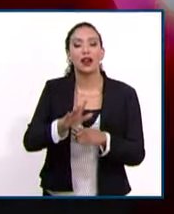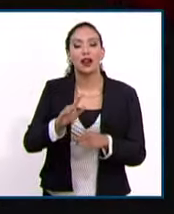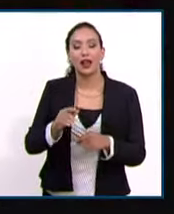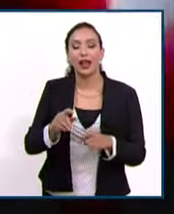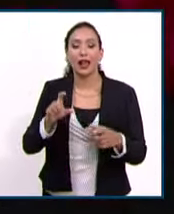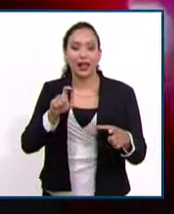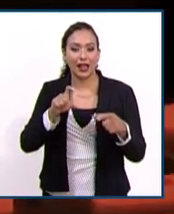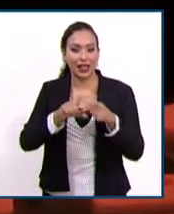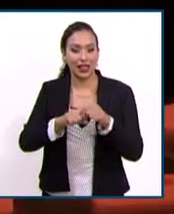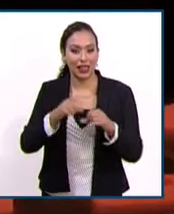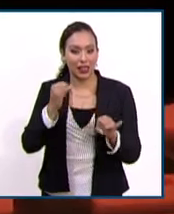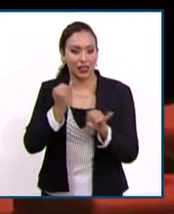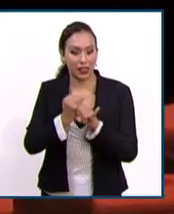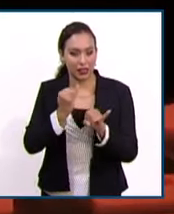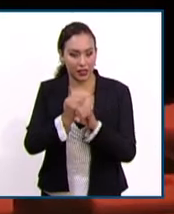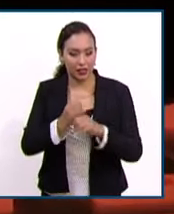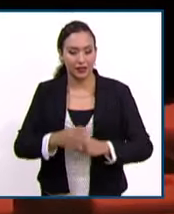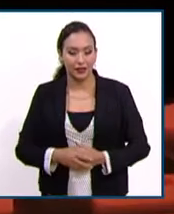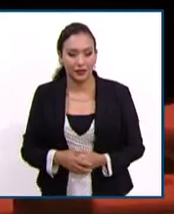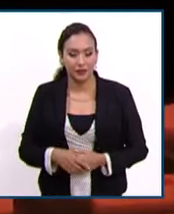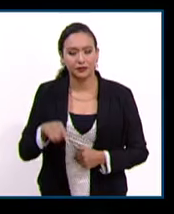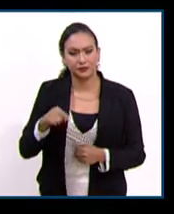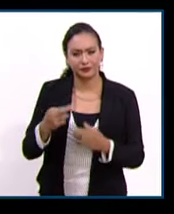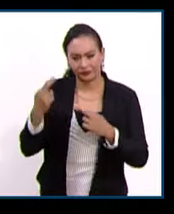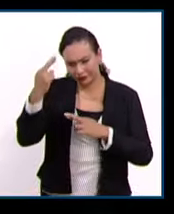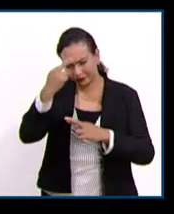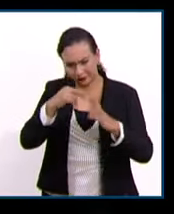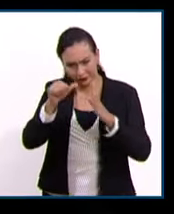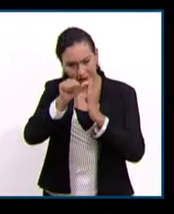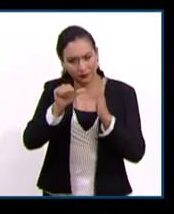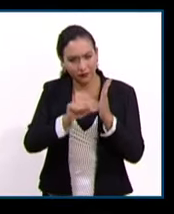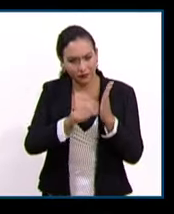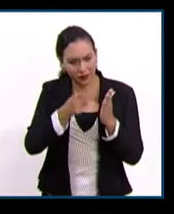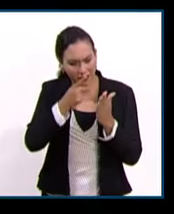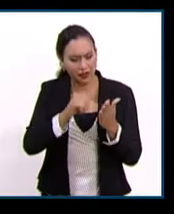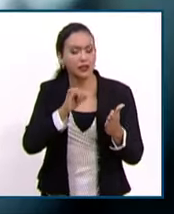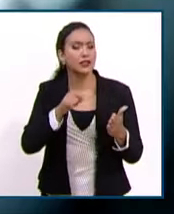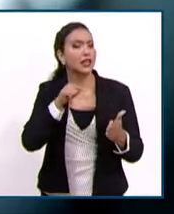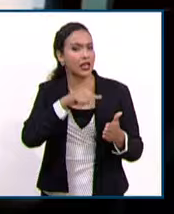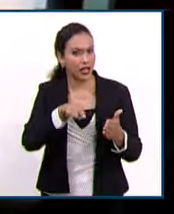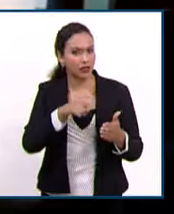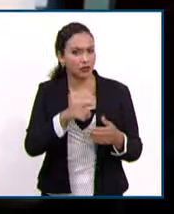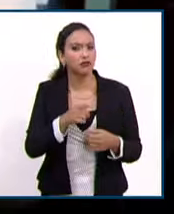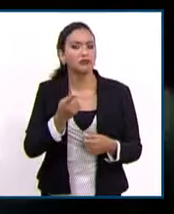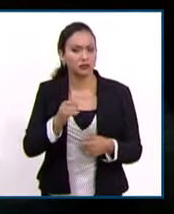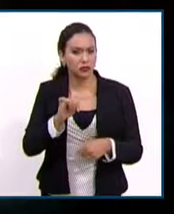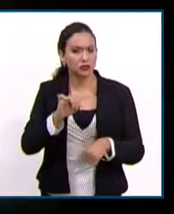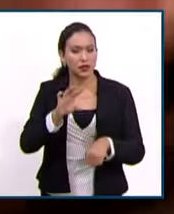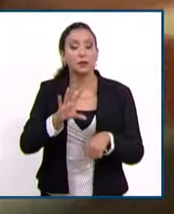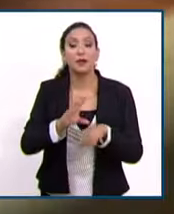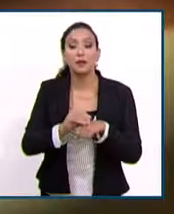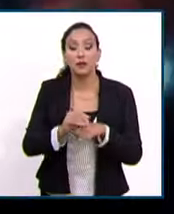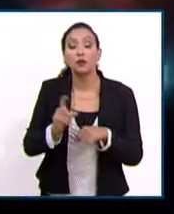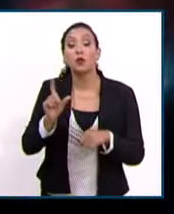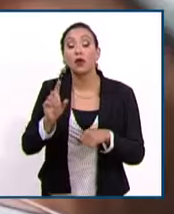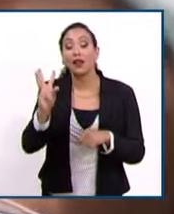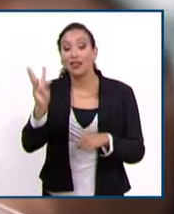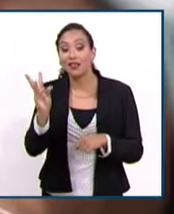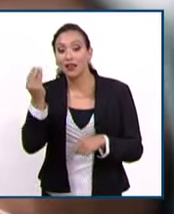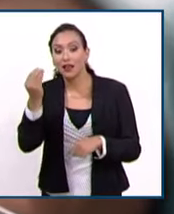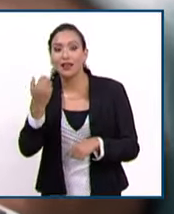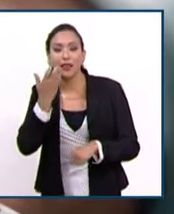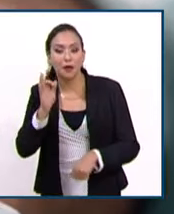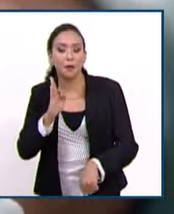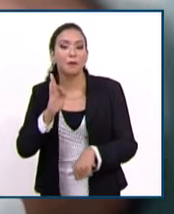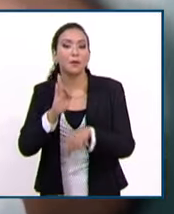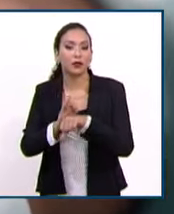candados digitales. Declaró válidos los artículos que regulan las autorizaciones para eludir o evadir medidas tecnológicas de protección